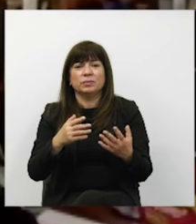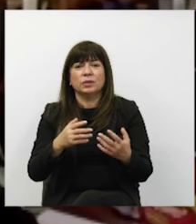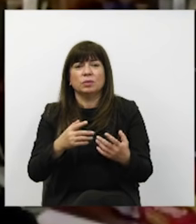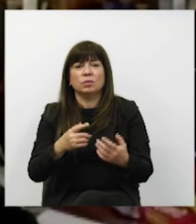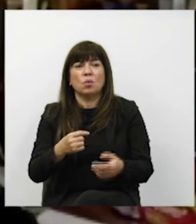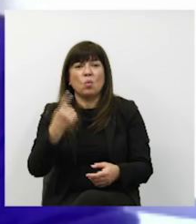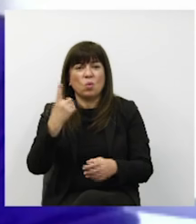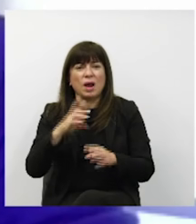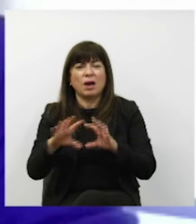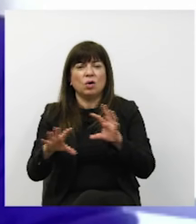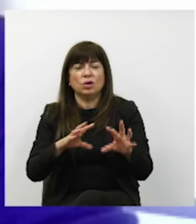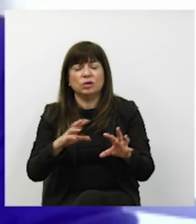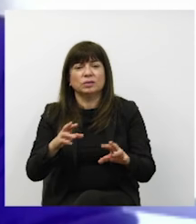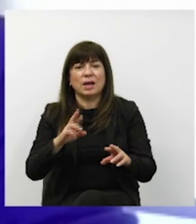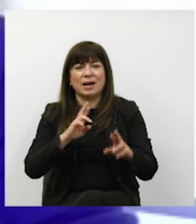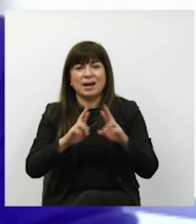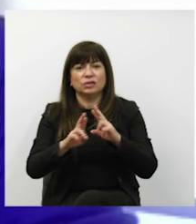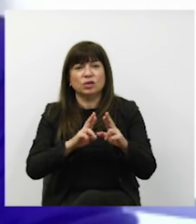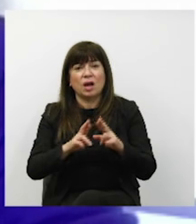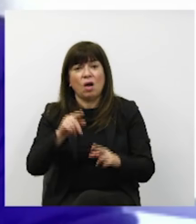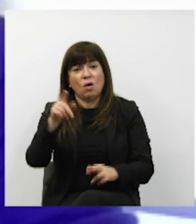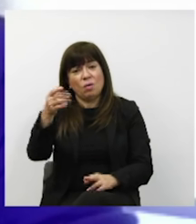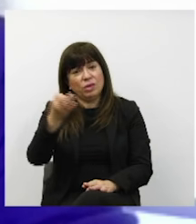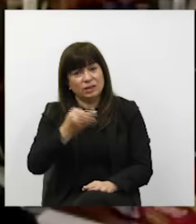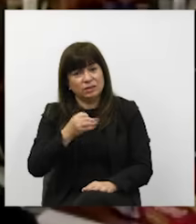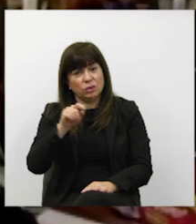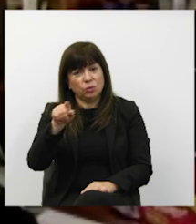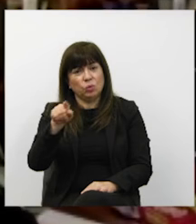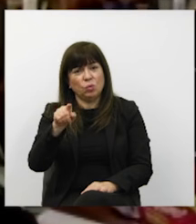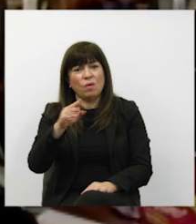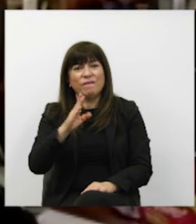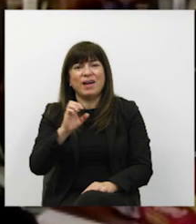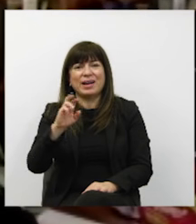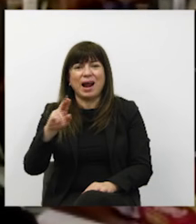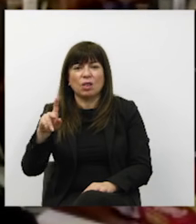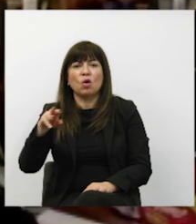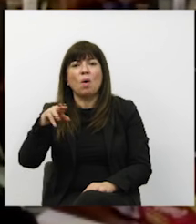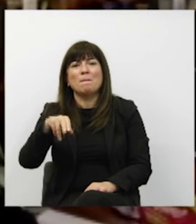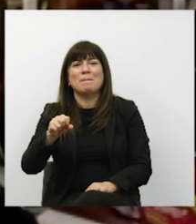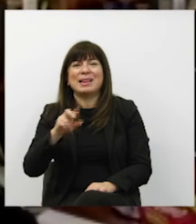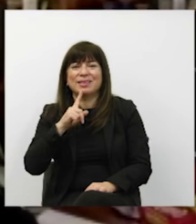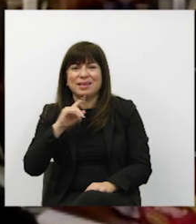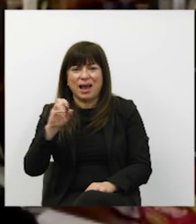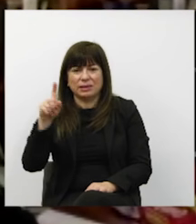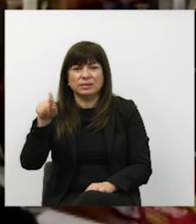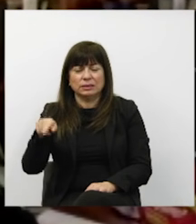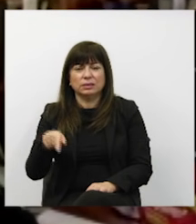Pero una cosa que tiene que ver con lo que dices tú, Bernardo, y Matías, y también Nicolás.